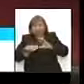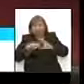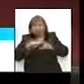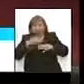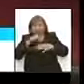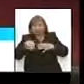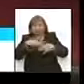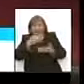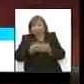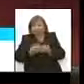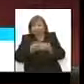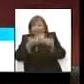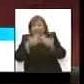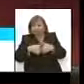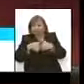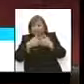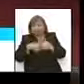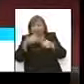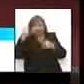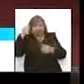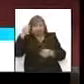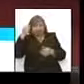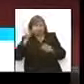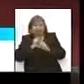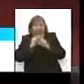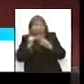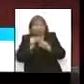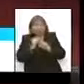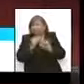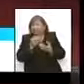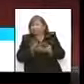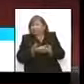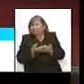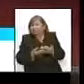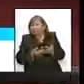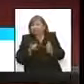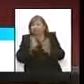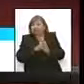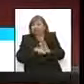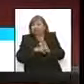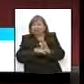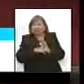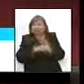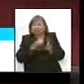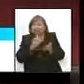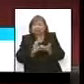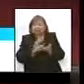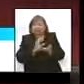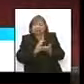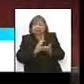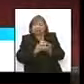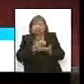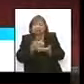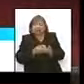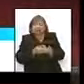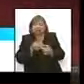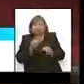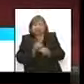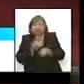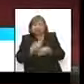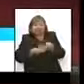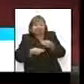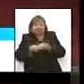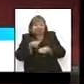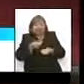existido en el país a nivel empresarial, político y social, que es lo que ha determinado contratos, formas de contratar,